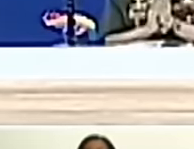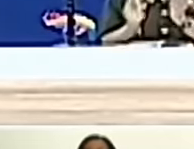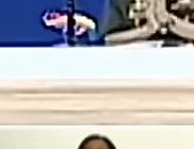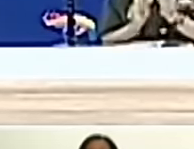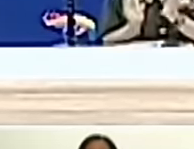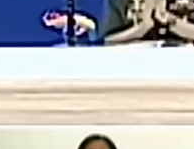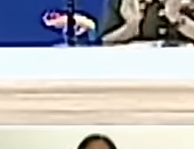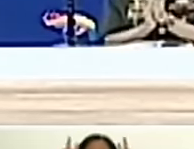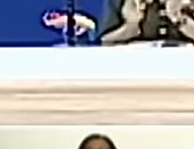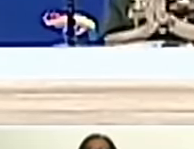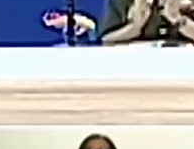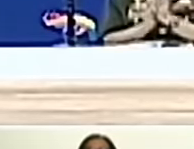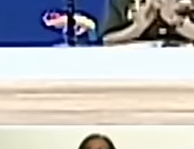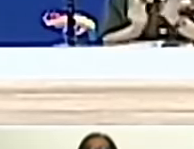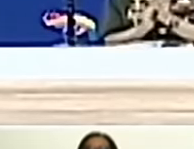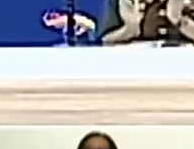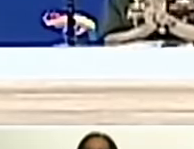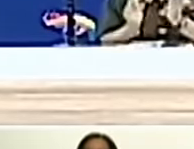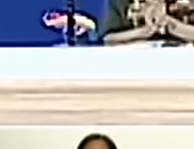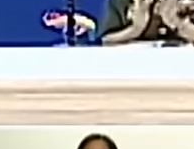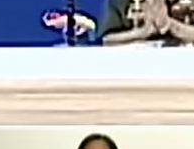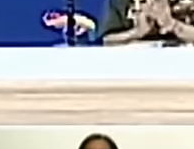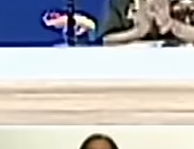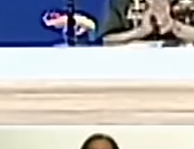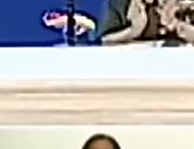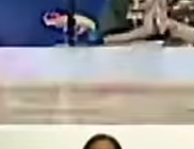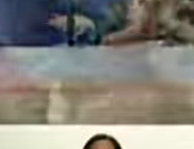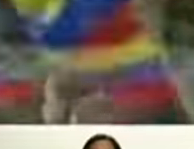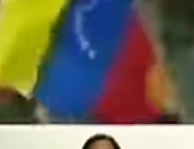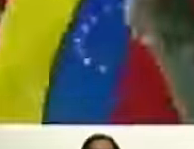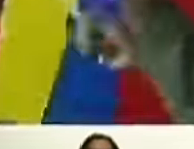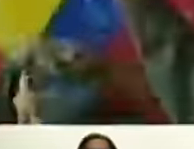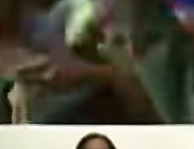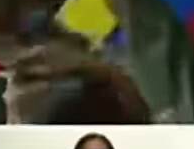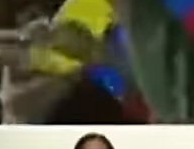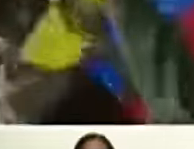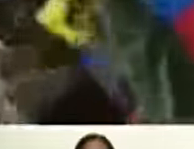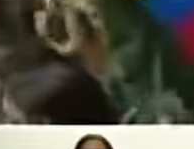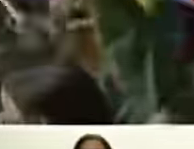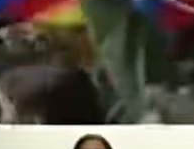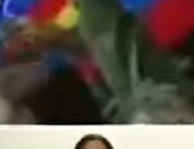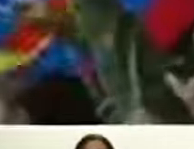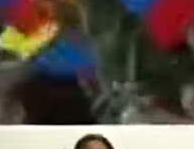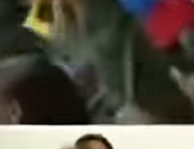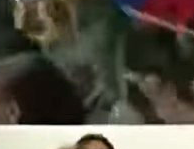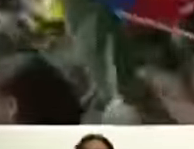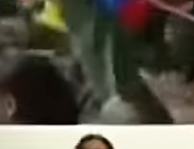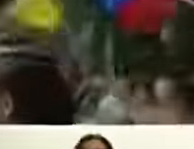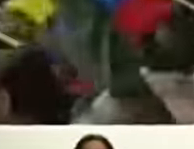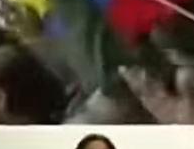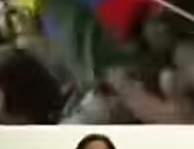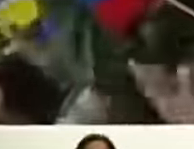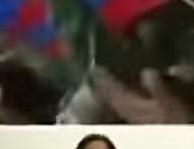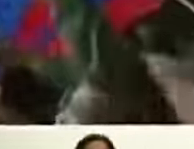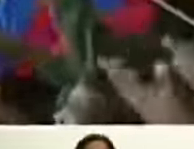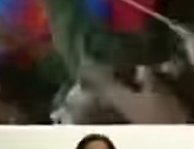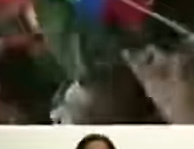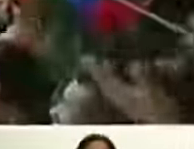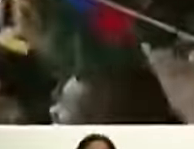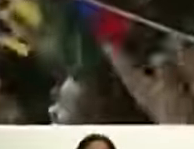puros. Sembraste la patria que crece en esta juventud militar y en la juventud venezolana.